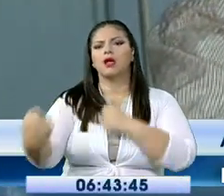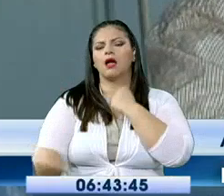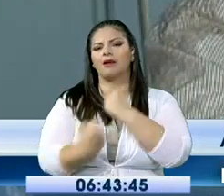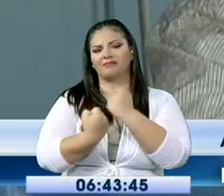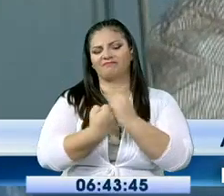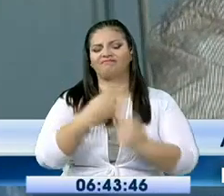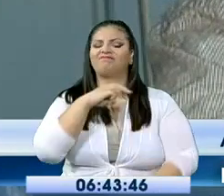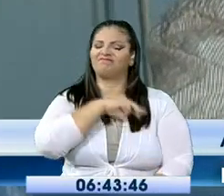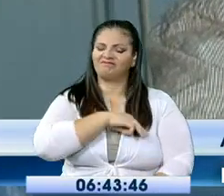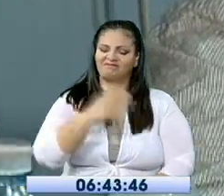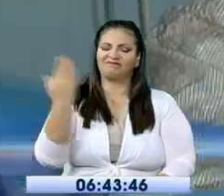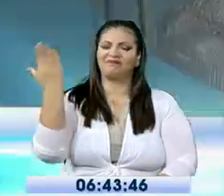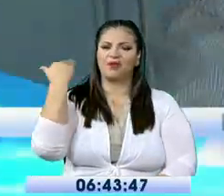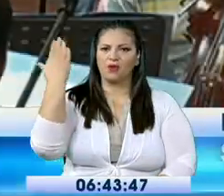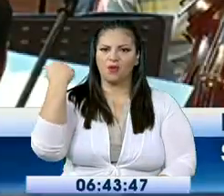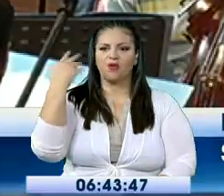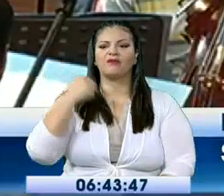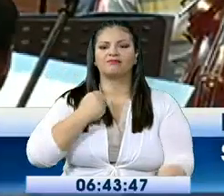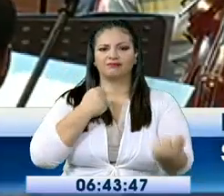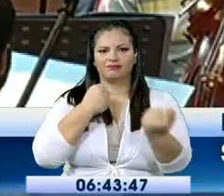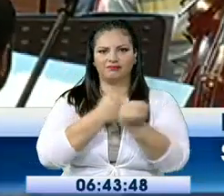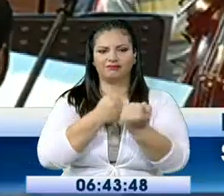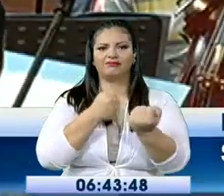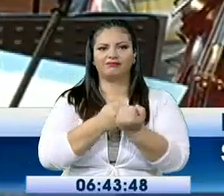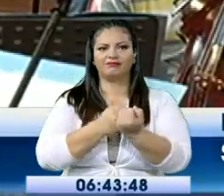a su ciudad a su pueblo y al